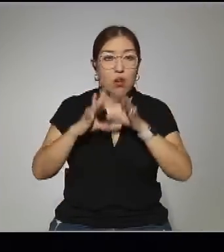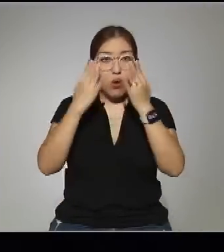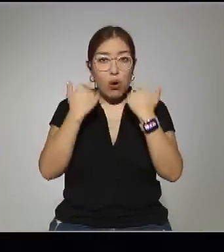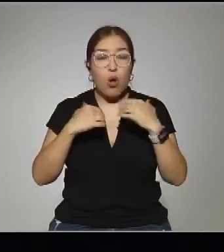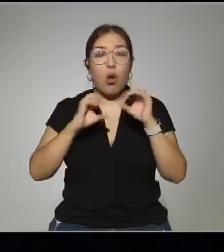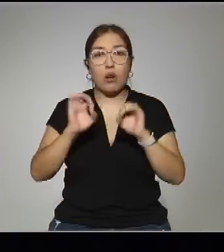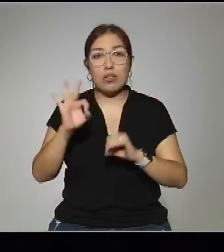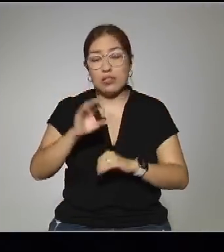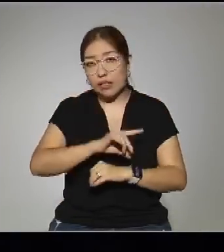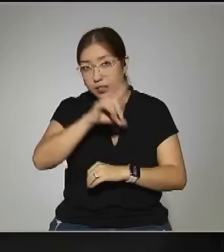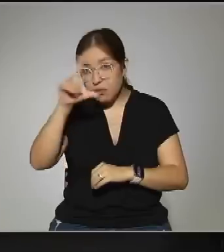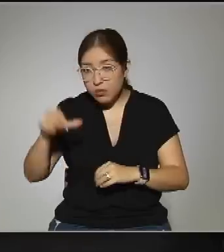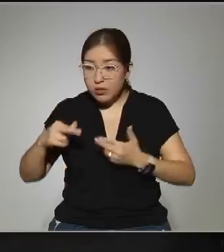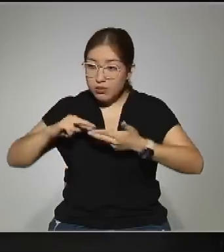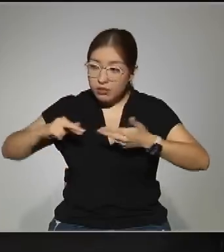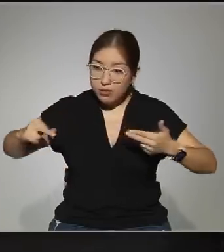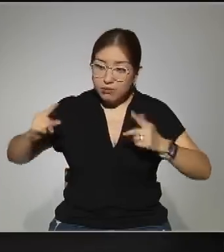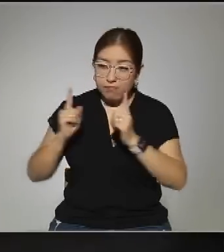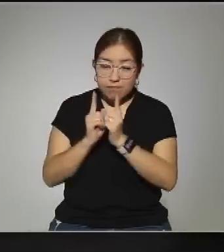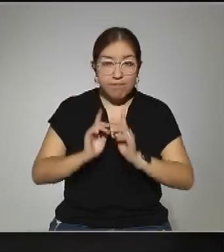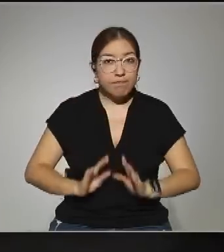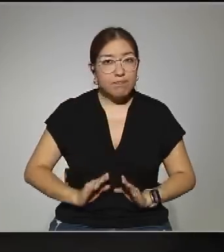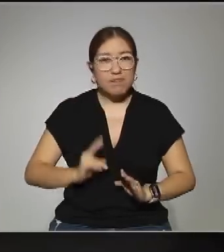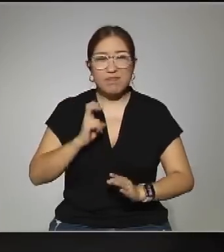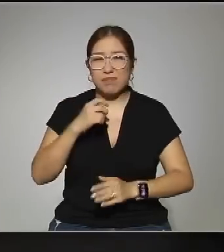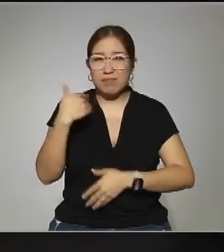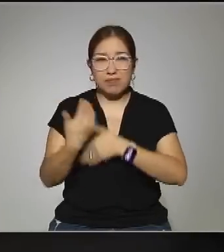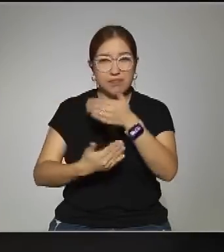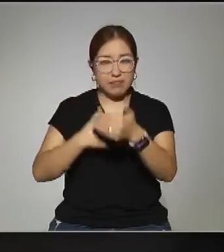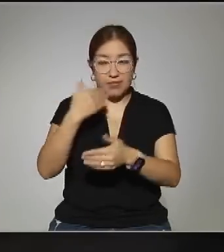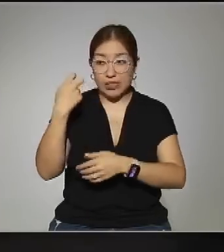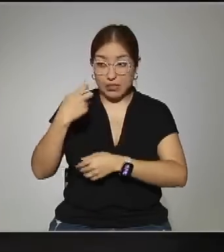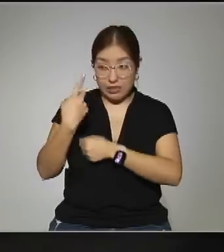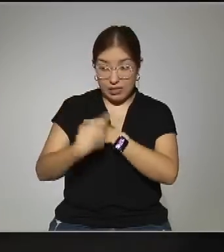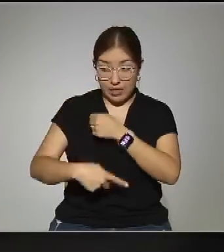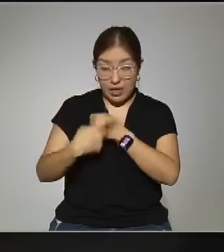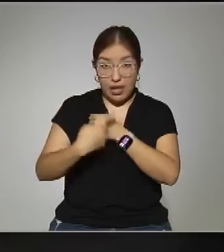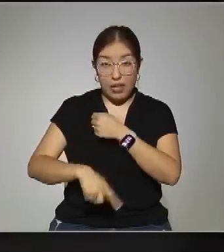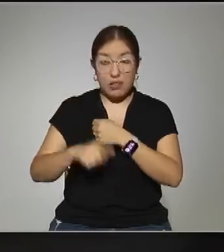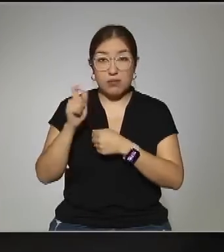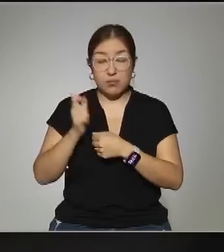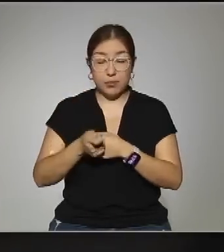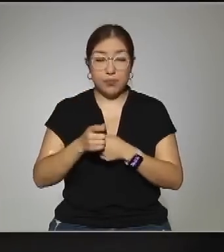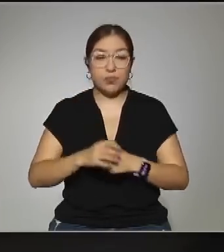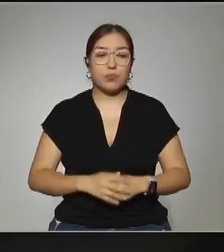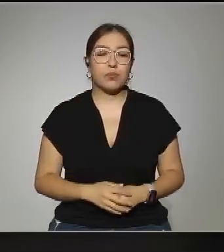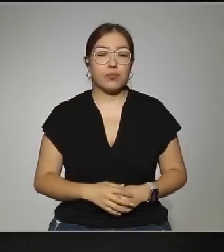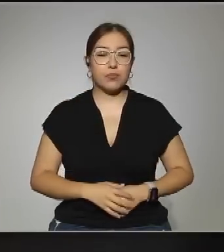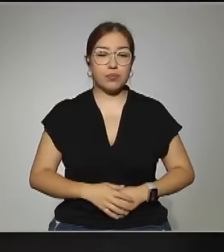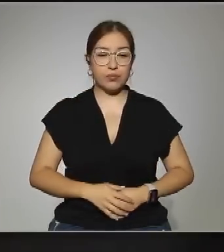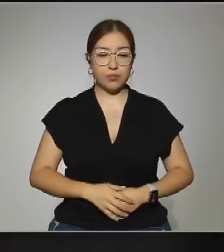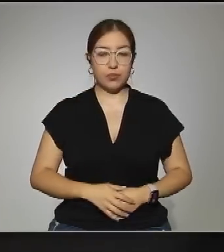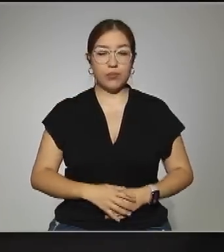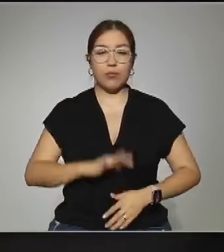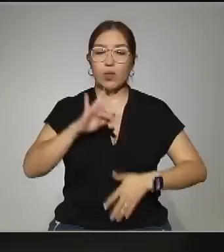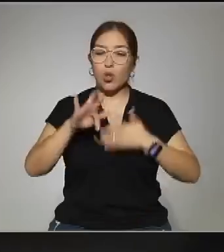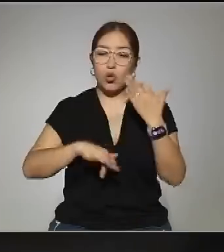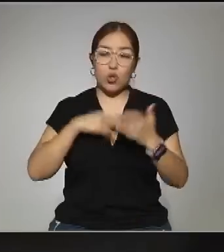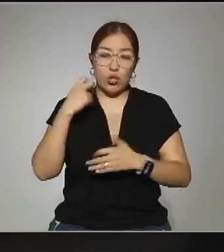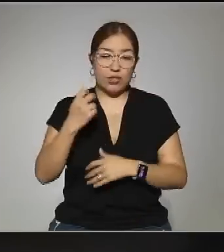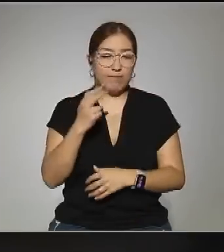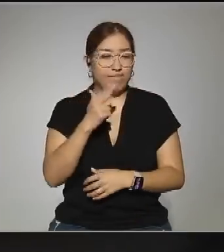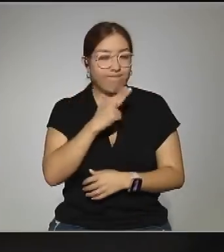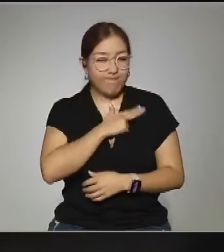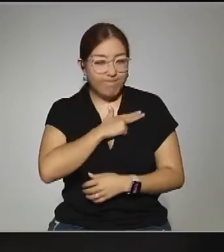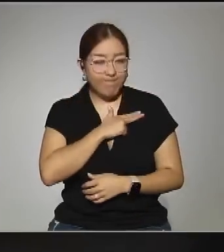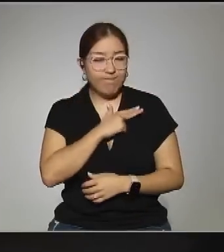las relaciones de pareja. Entonces, el daño emocional es la suma de todas estas pequeñas heridas que